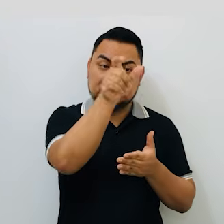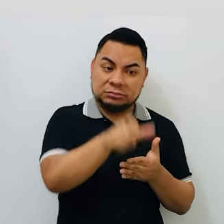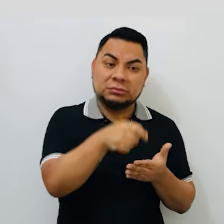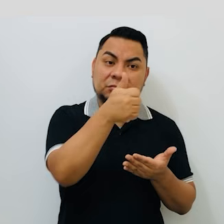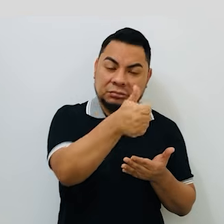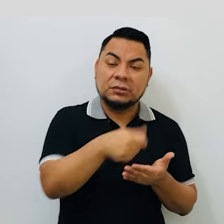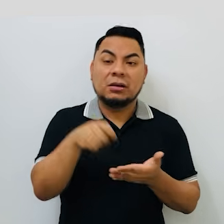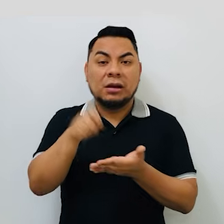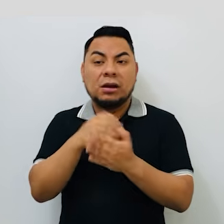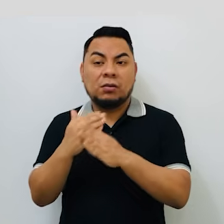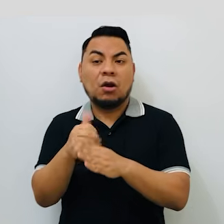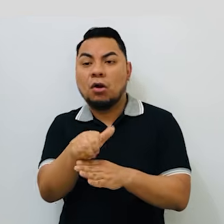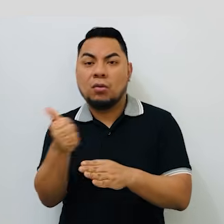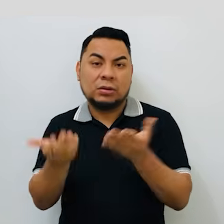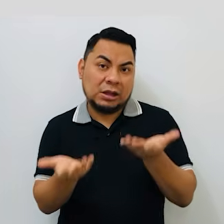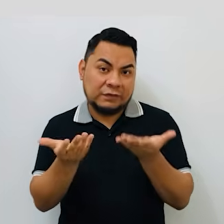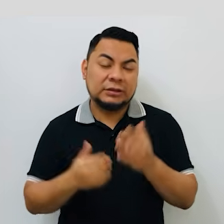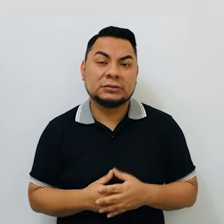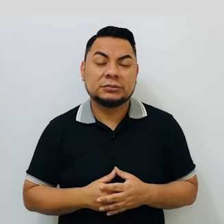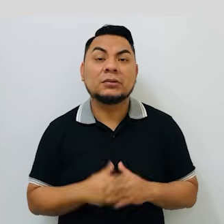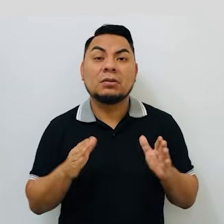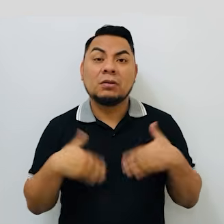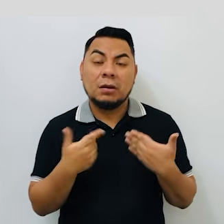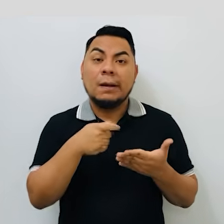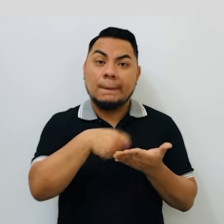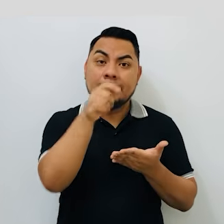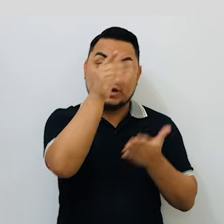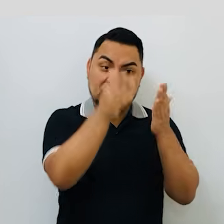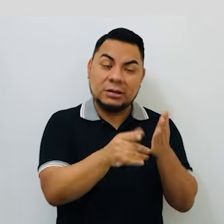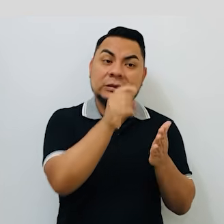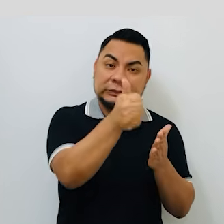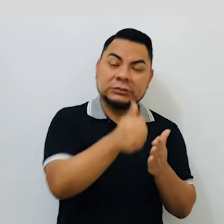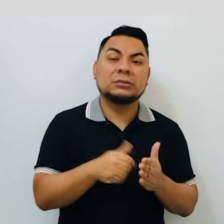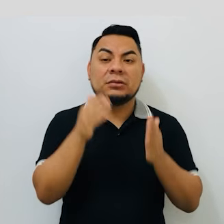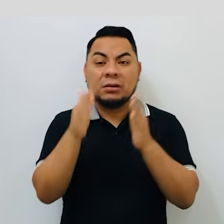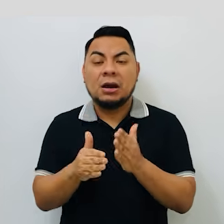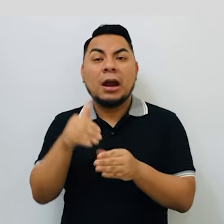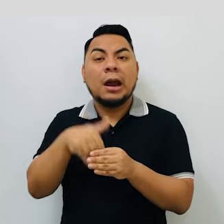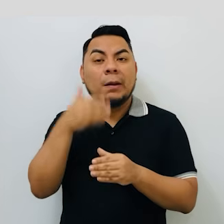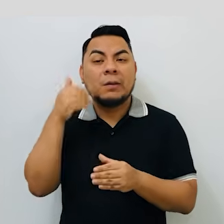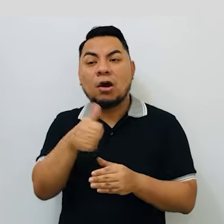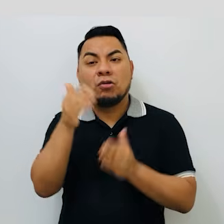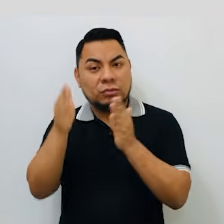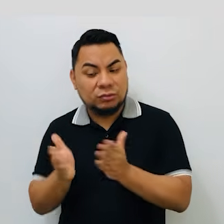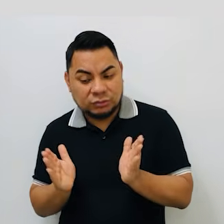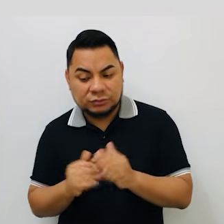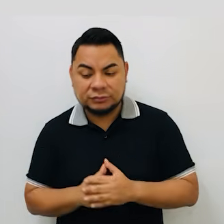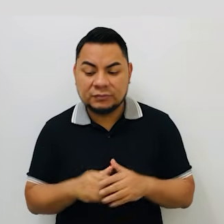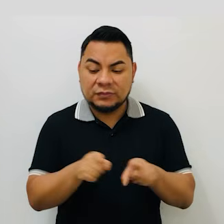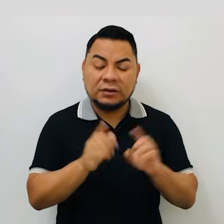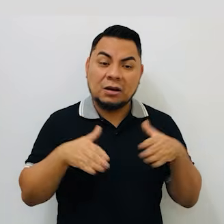en una elección y un voto nulo en la otra. Puede haber un voto válido en una elección y un voto en blanco en la